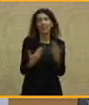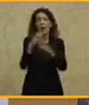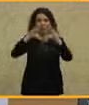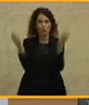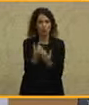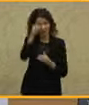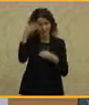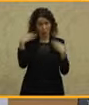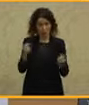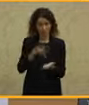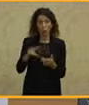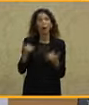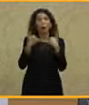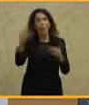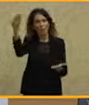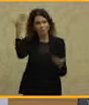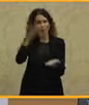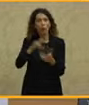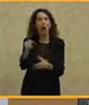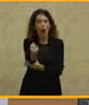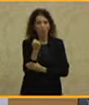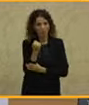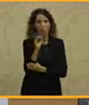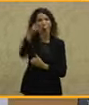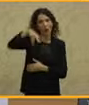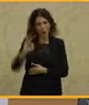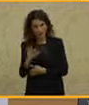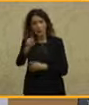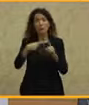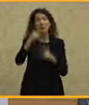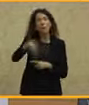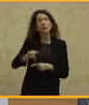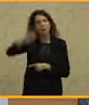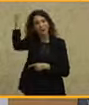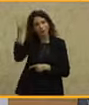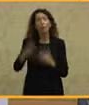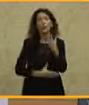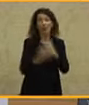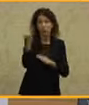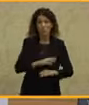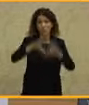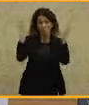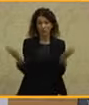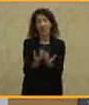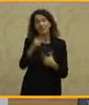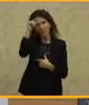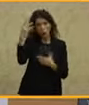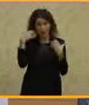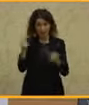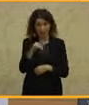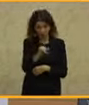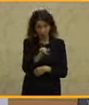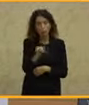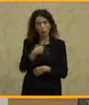Mental, conmemoración que cuenta con el apoyo de la OMS y que es una iniciativa de la Federación Mundial de la Salud Mental, de la